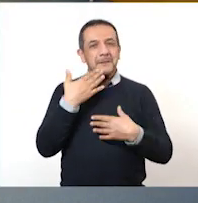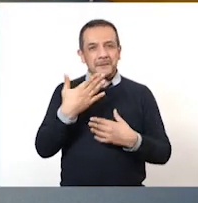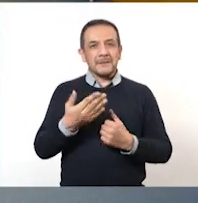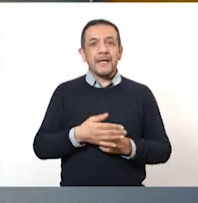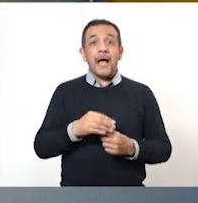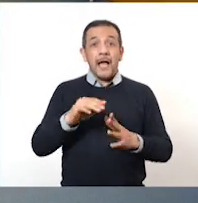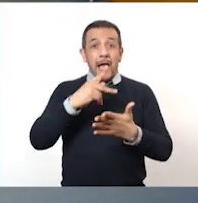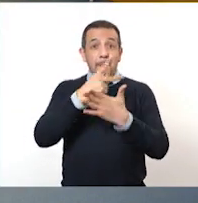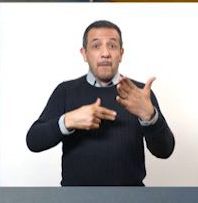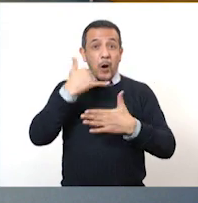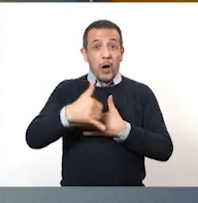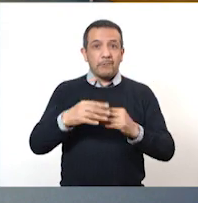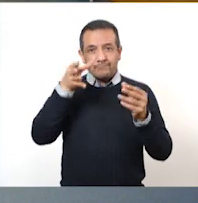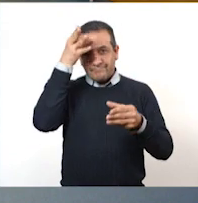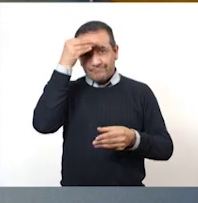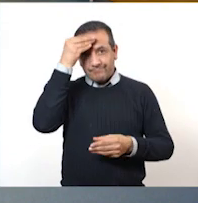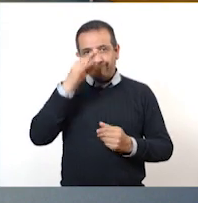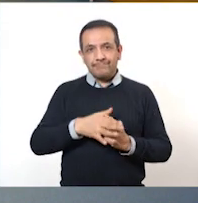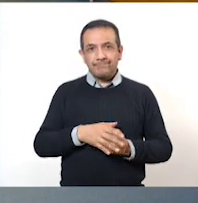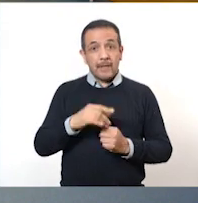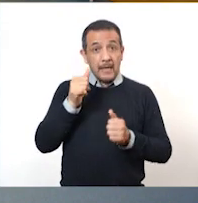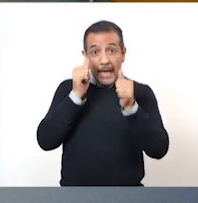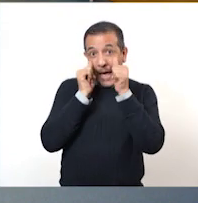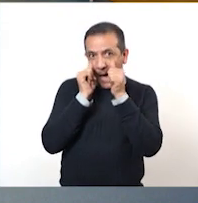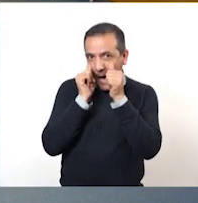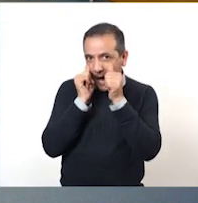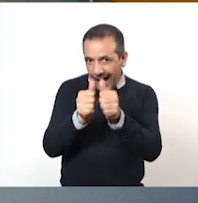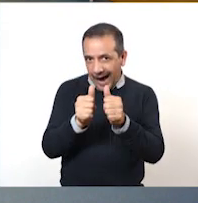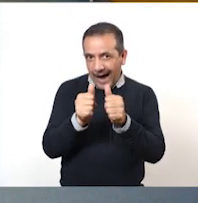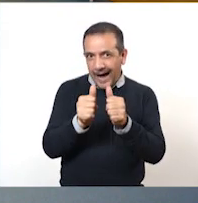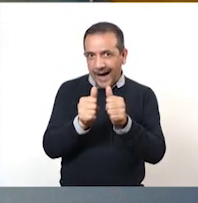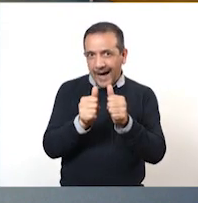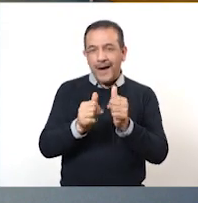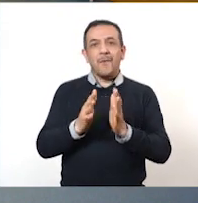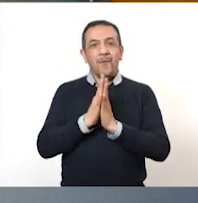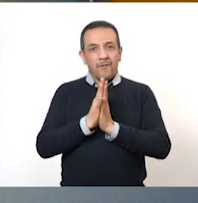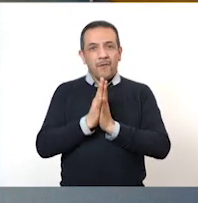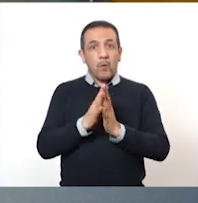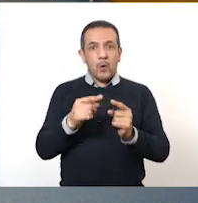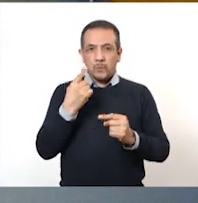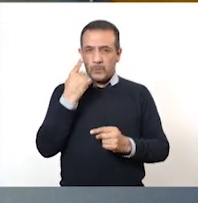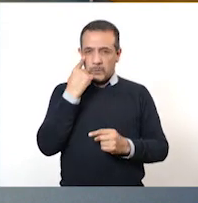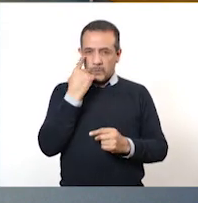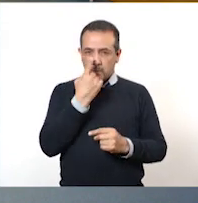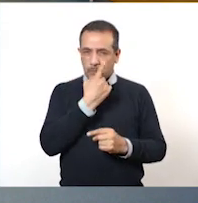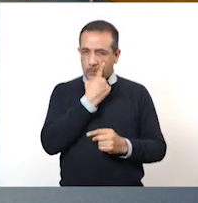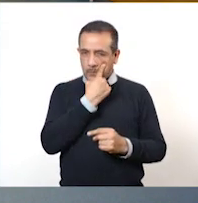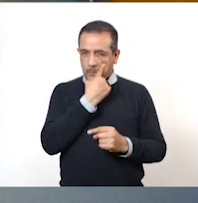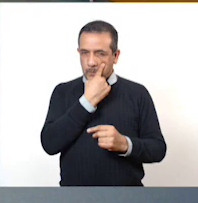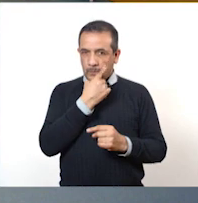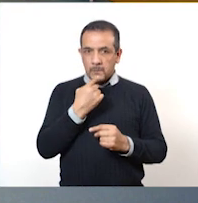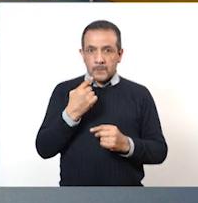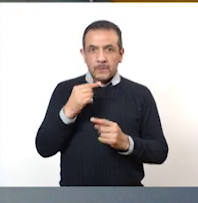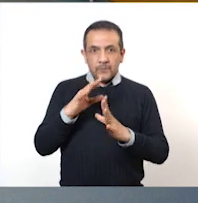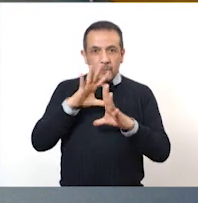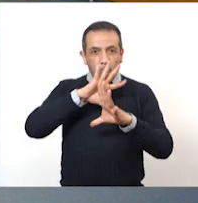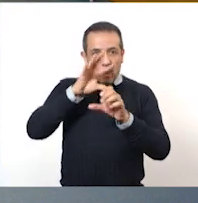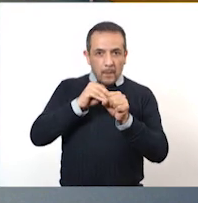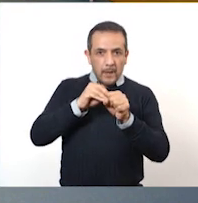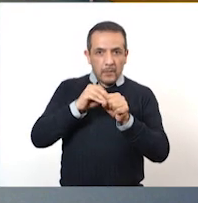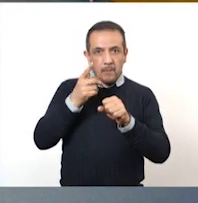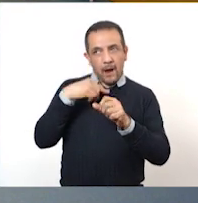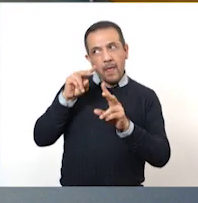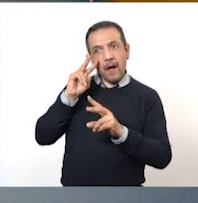llegaron. Bienvenidos a Proyectos de Aprendizaje. Presten mucha atención, agudicen sus sentidos porque el día de